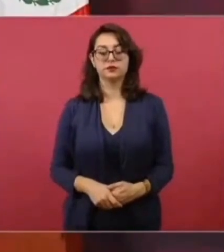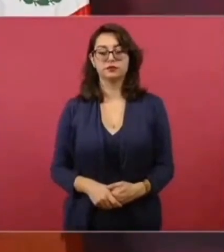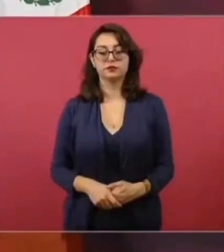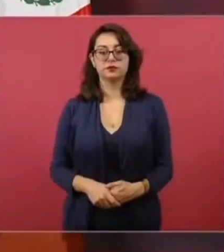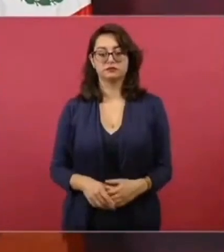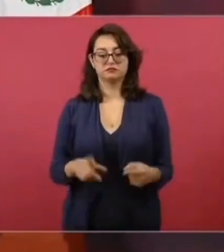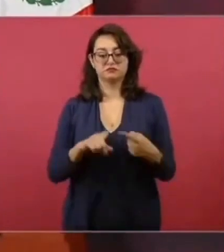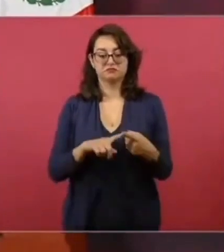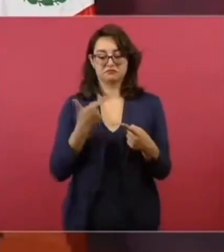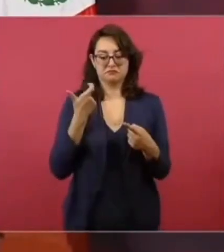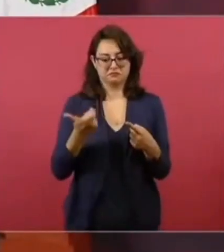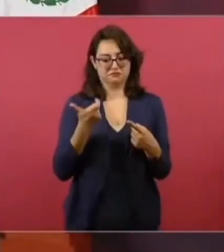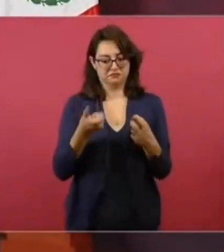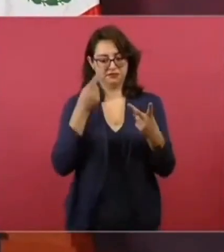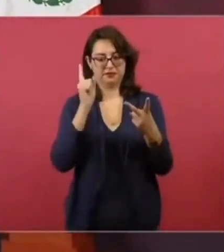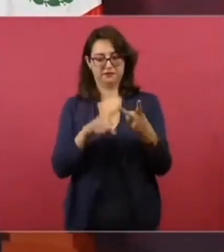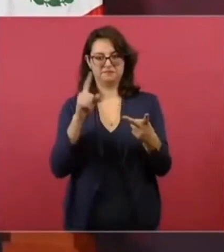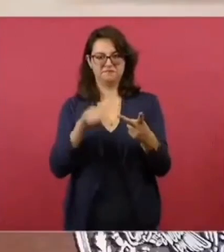el autoritarismo